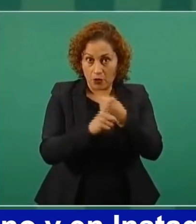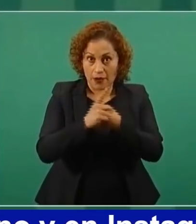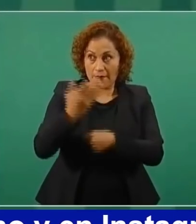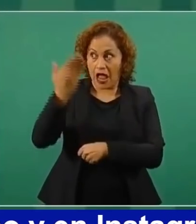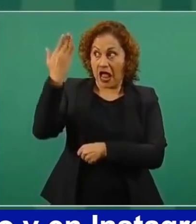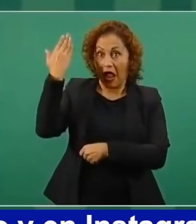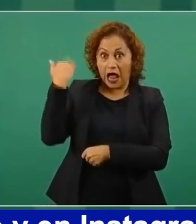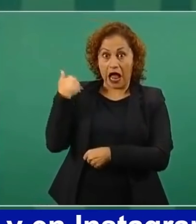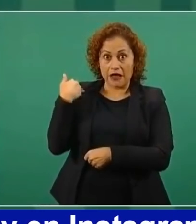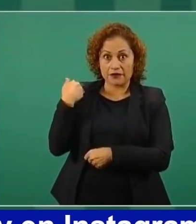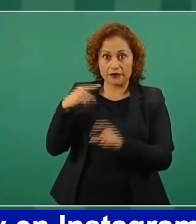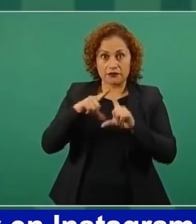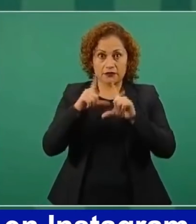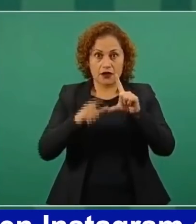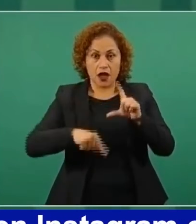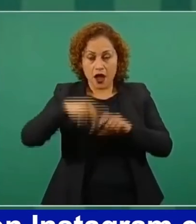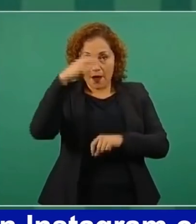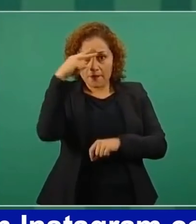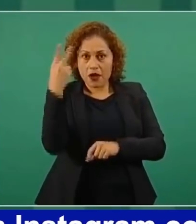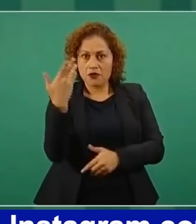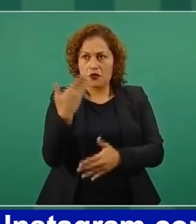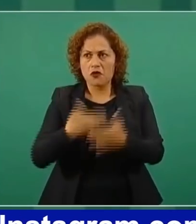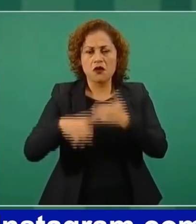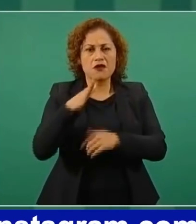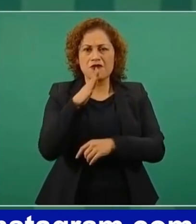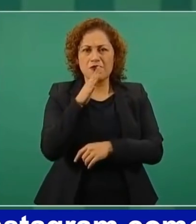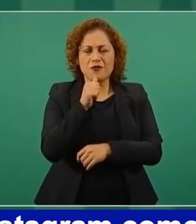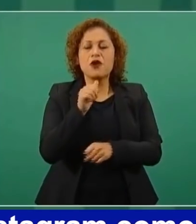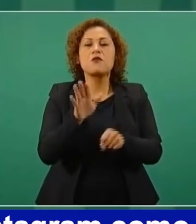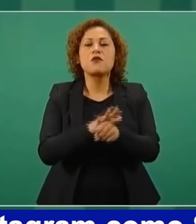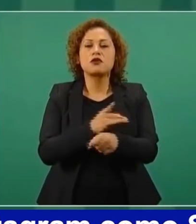Porque todo era corrupción,